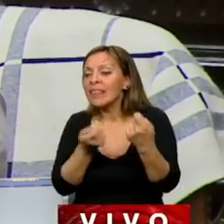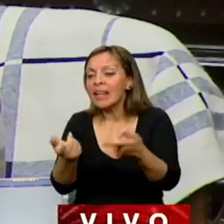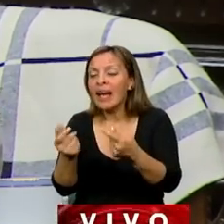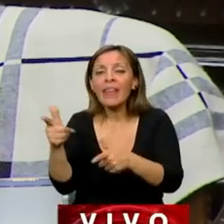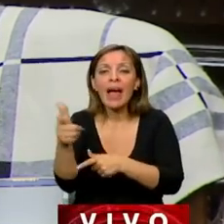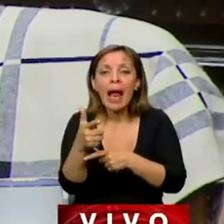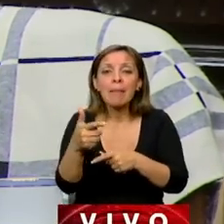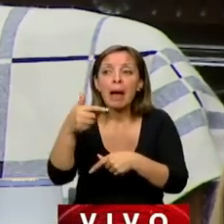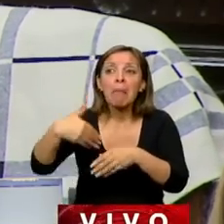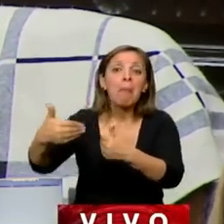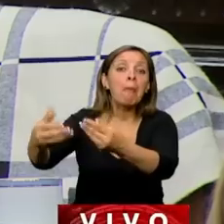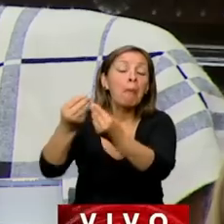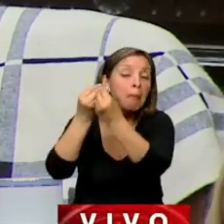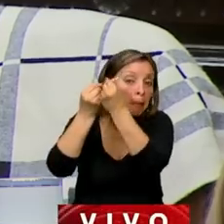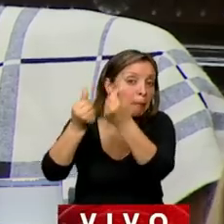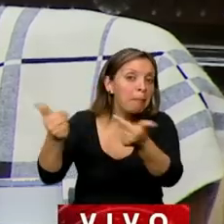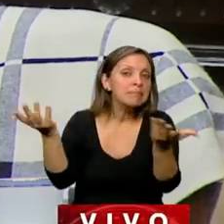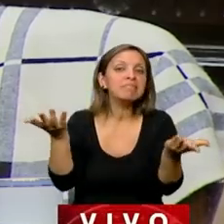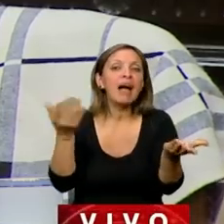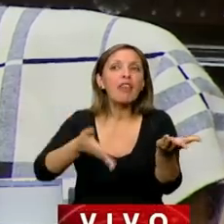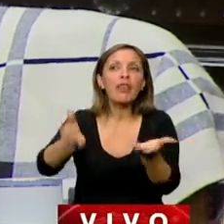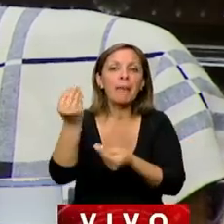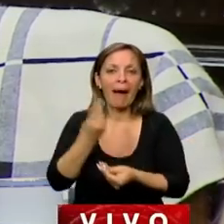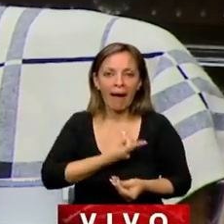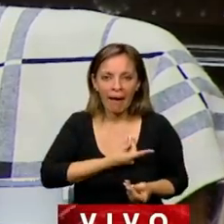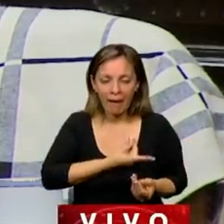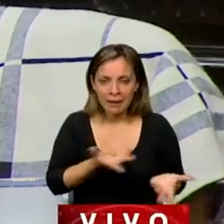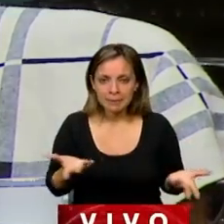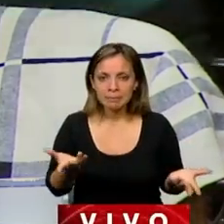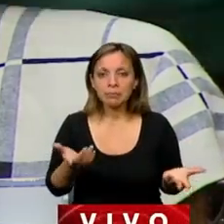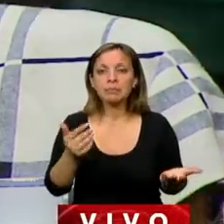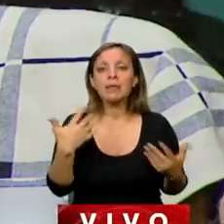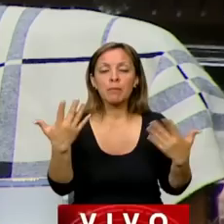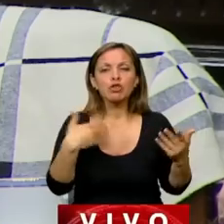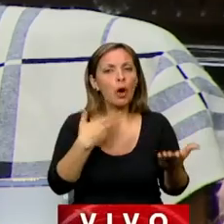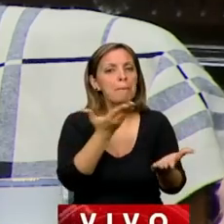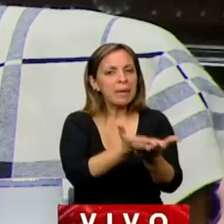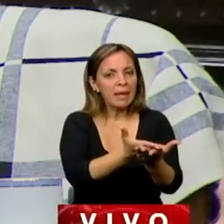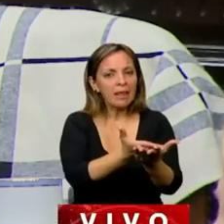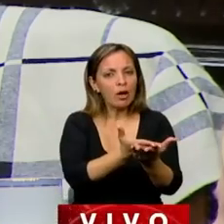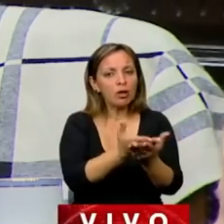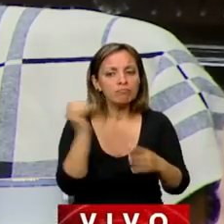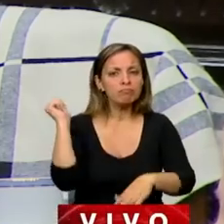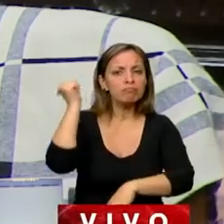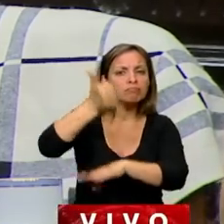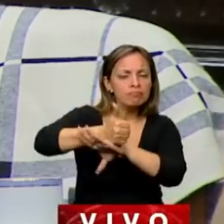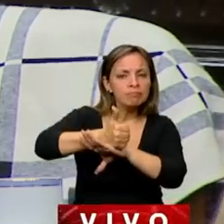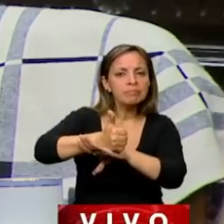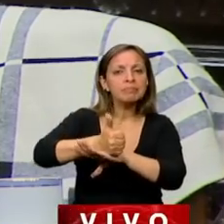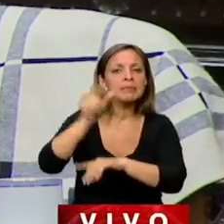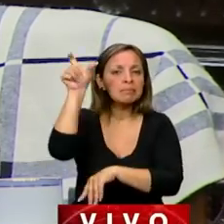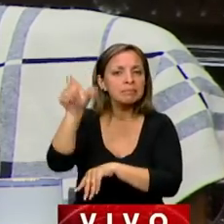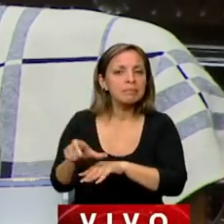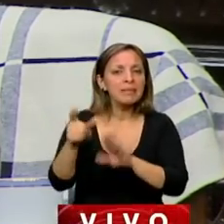Mire, presidente, he pedido, y ahora voy a mocionar para esto, que se haga presente la titular, que